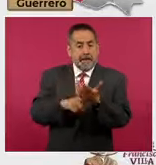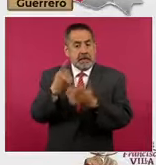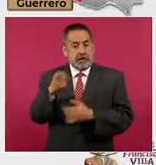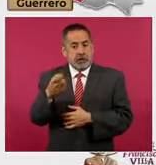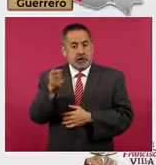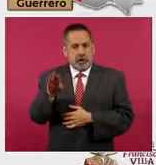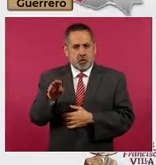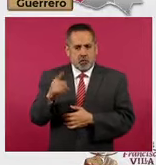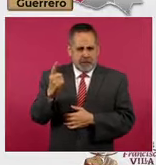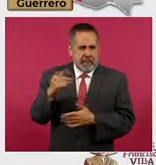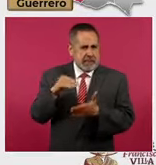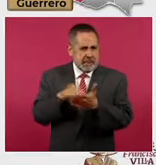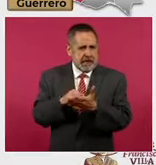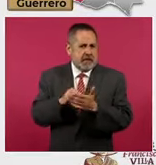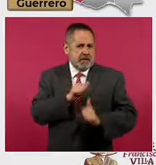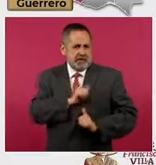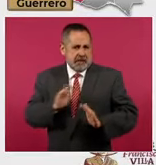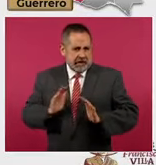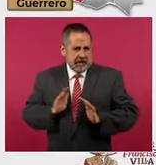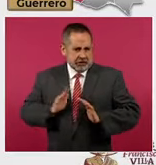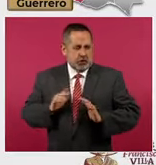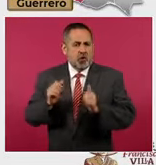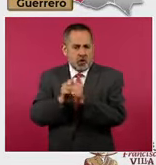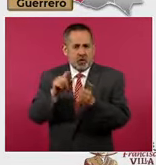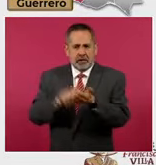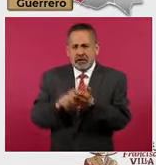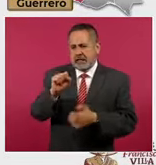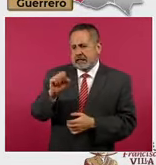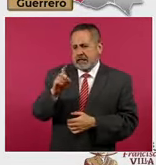1.161 elementos del Ejército, de la Secretaría de la Defensa,